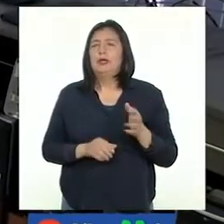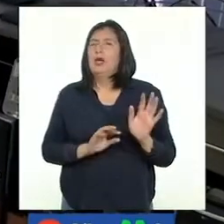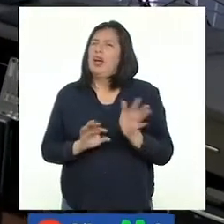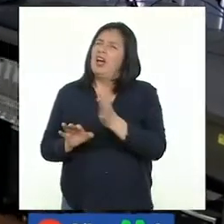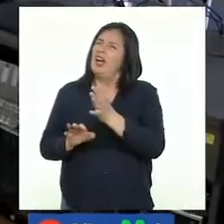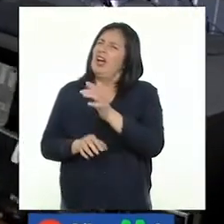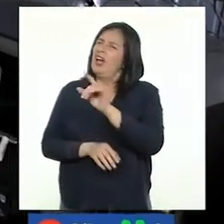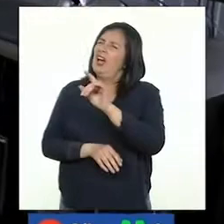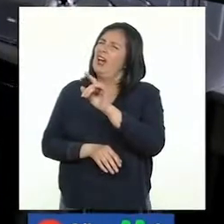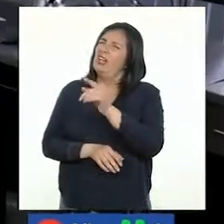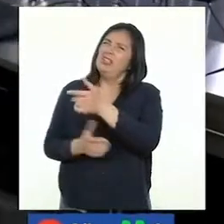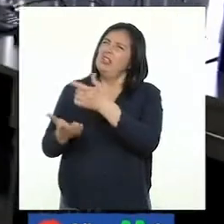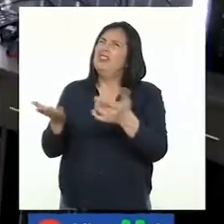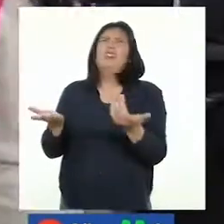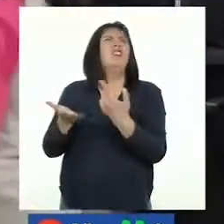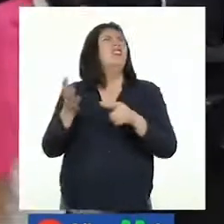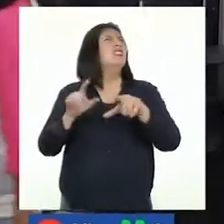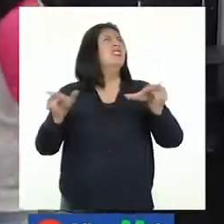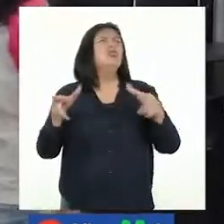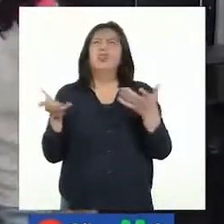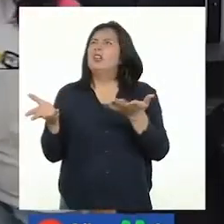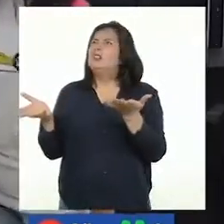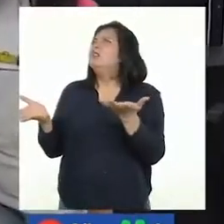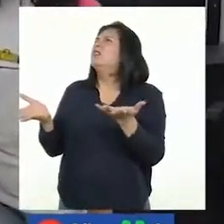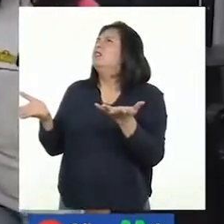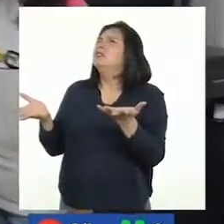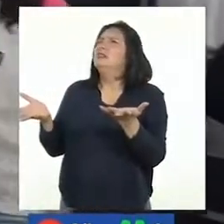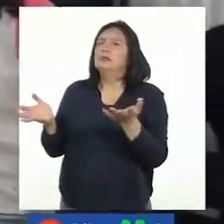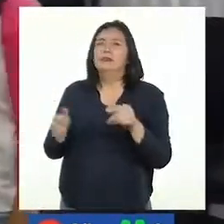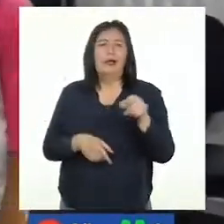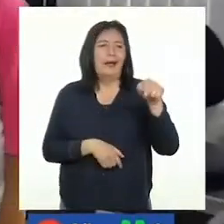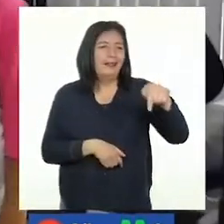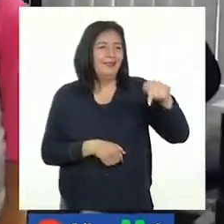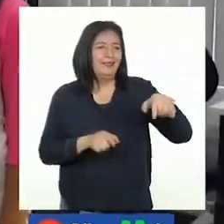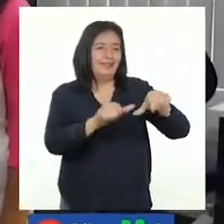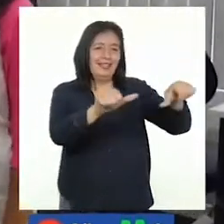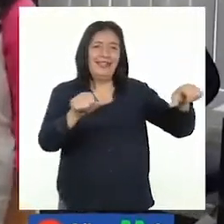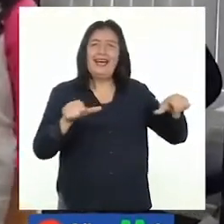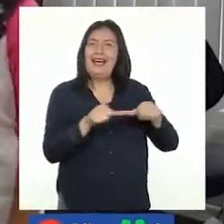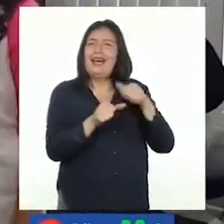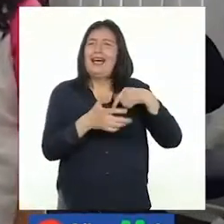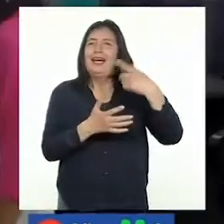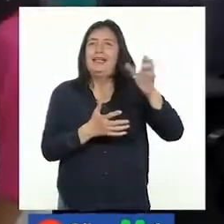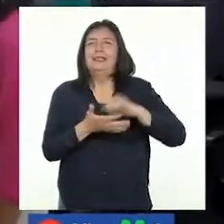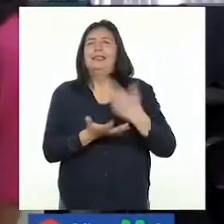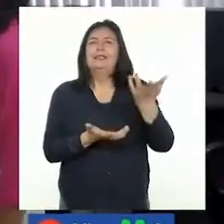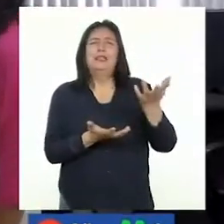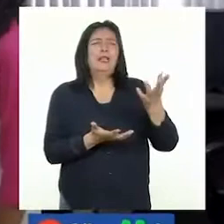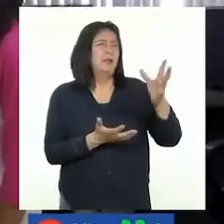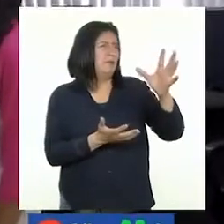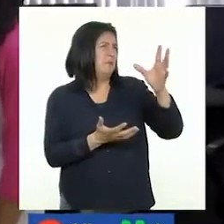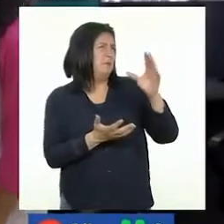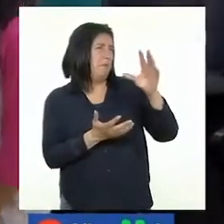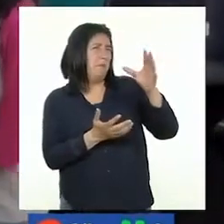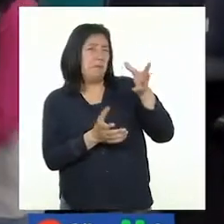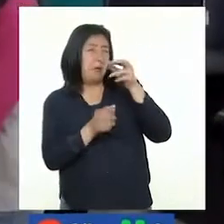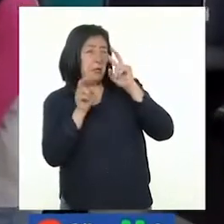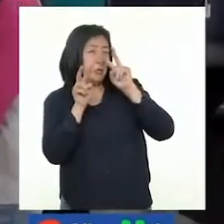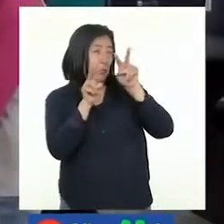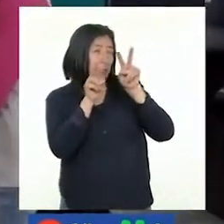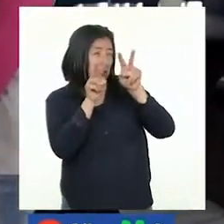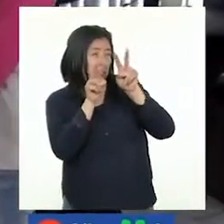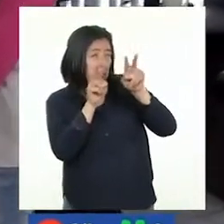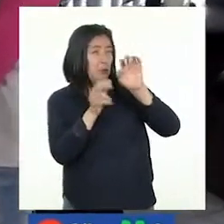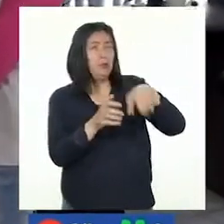Y Gabriela, dime cuál es este lugar. Este lugar es el área de percepción remota. Percepción viene de observar